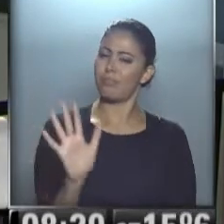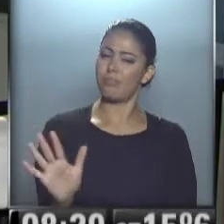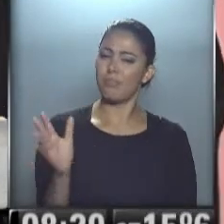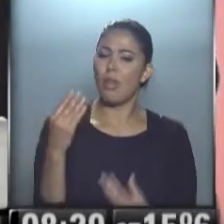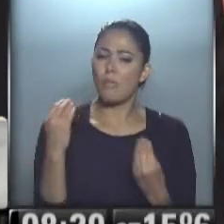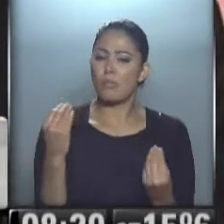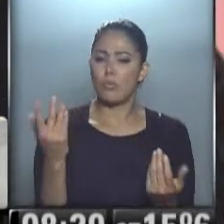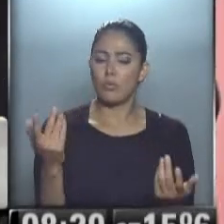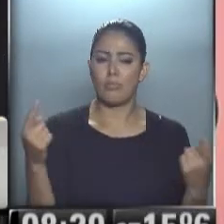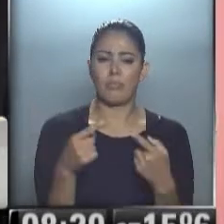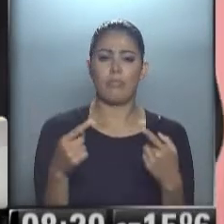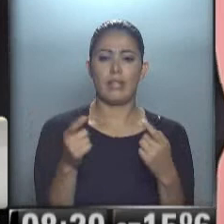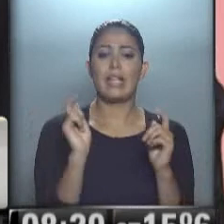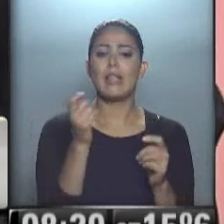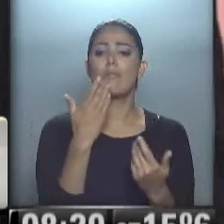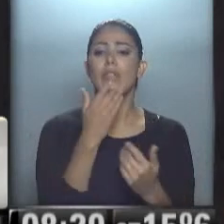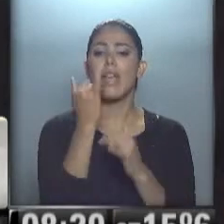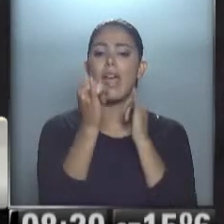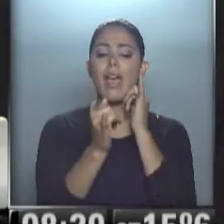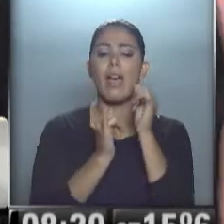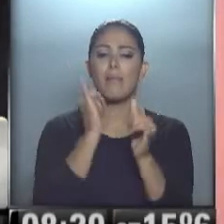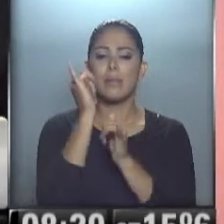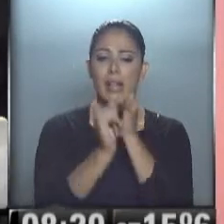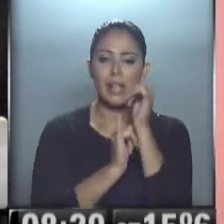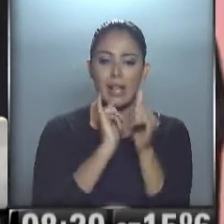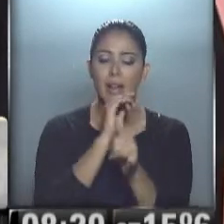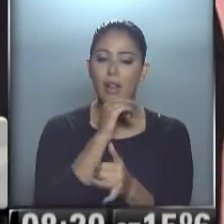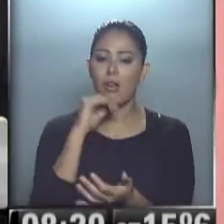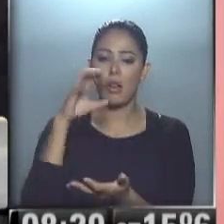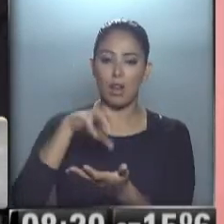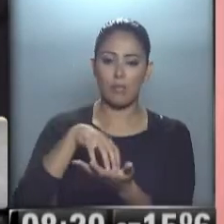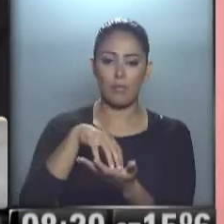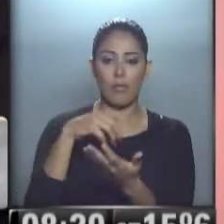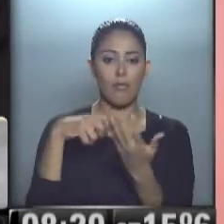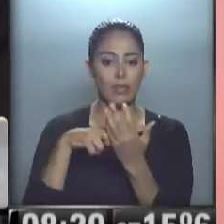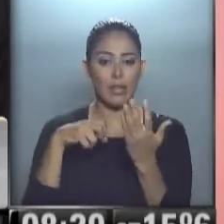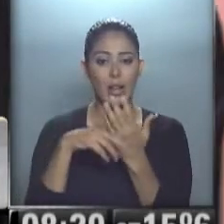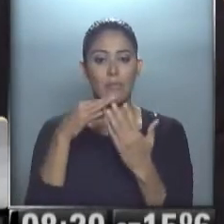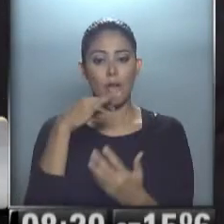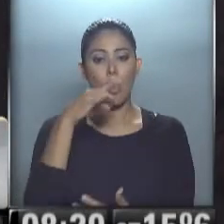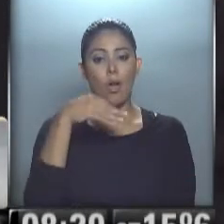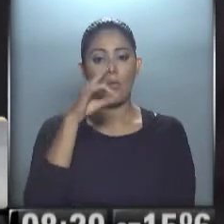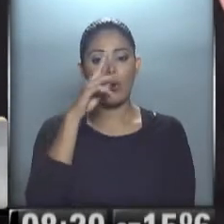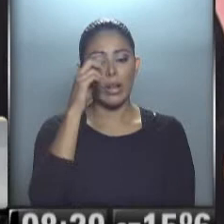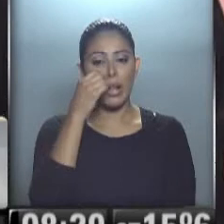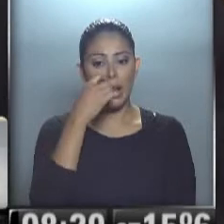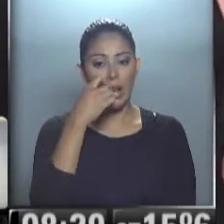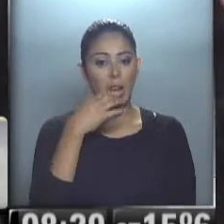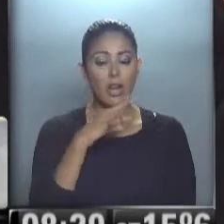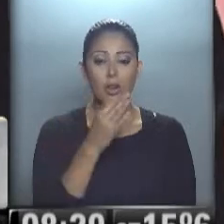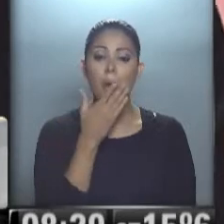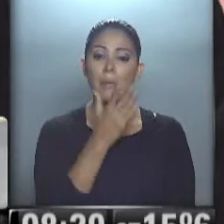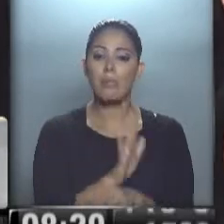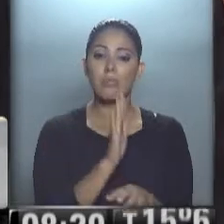tiene que ver esto bueno quien le podría explicar después al organismo fiscal de afuera que en realidad era guillermo moreno que le estaba pidiendo para que como